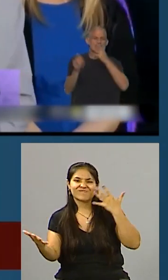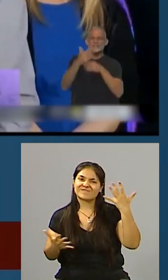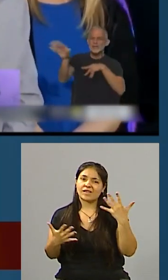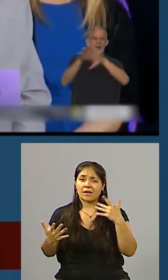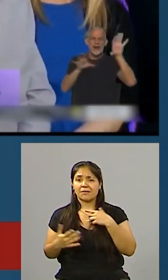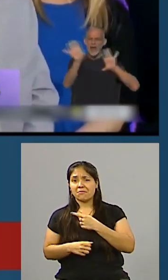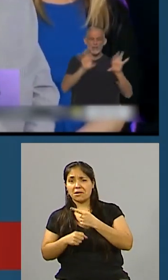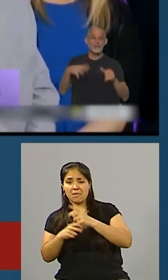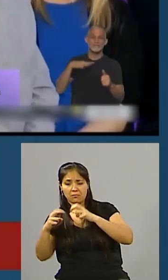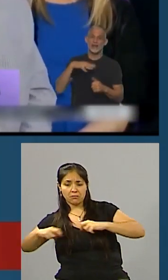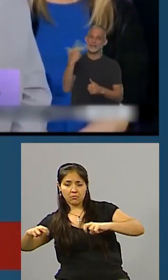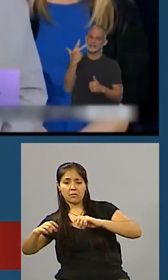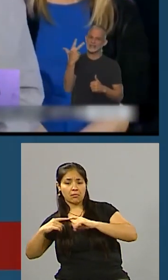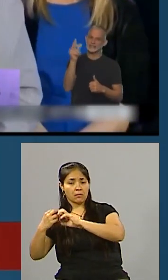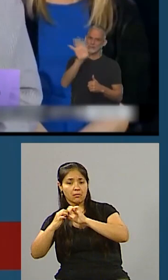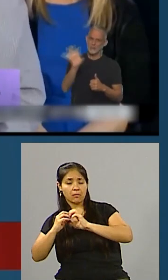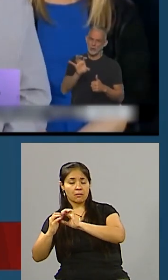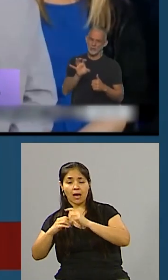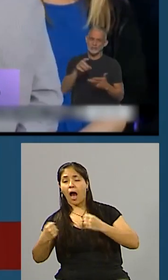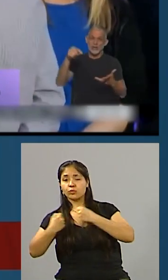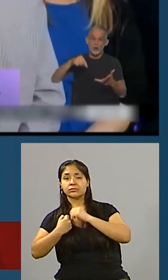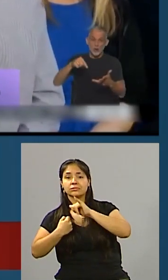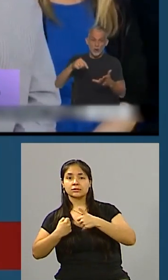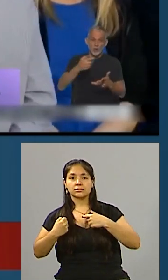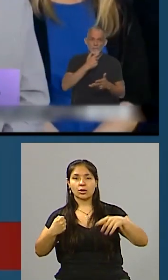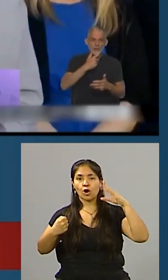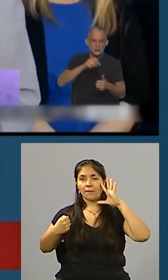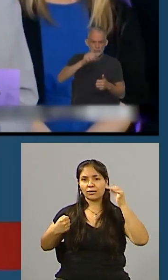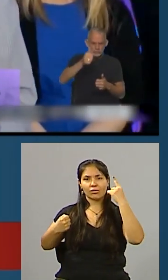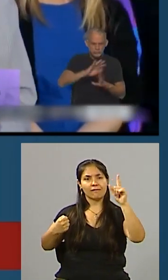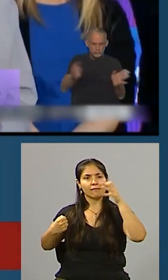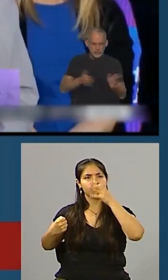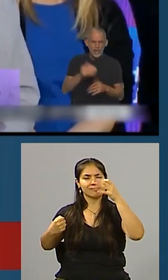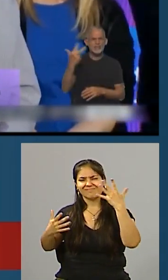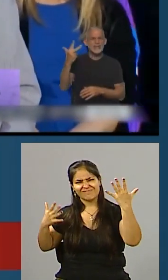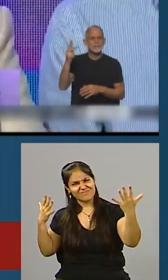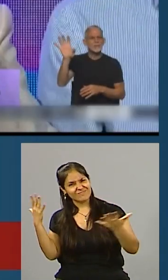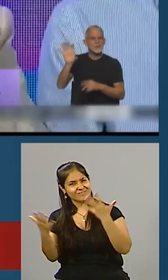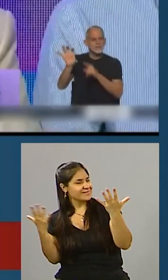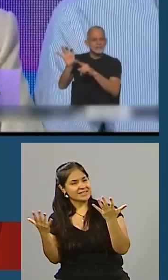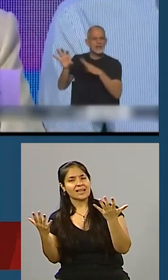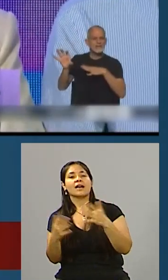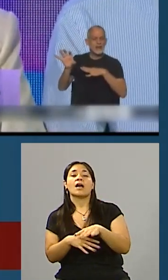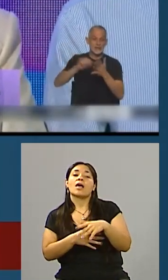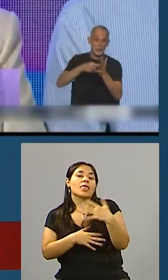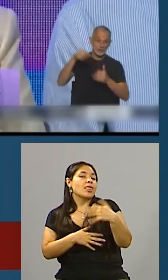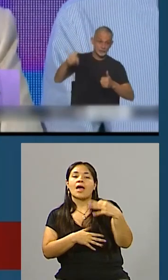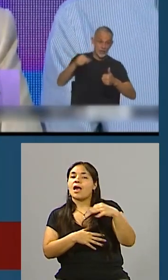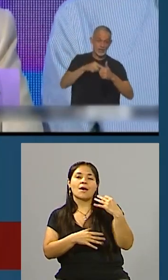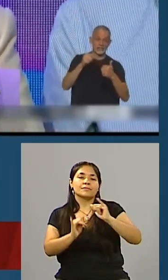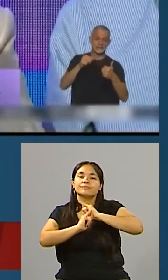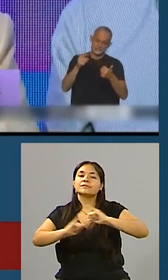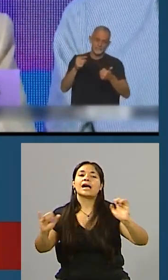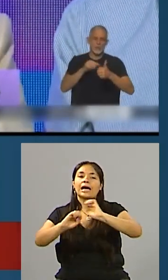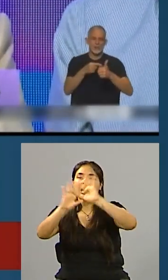si efectivamente eso se produce, deberá quedar muy en claro en qué acompañan al nuevo gobierno y en qué